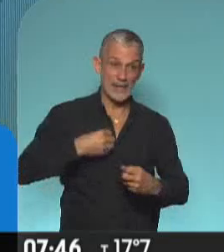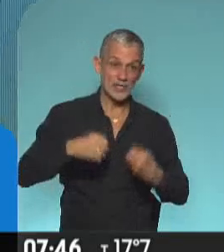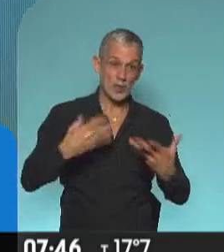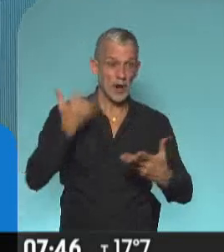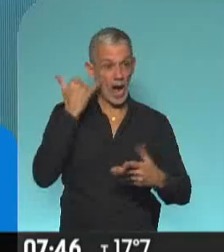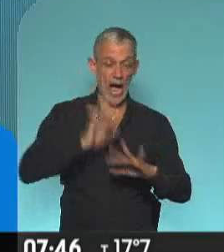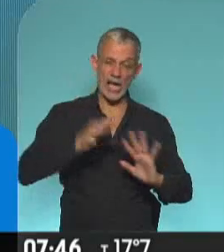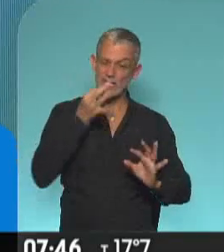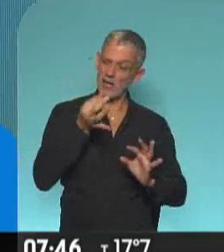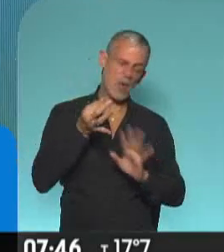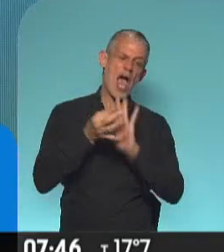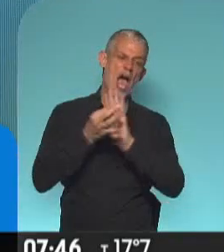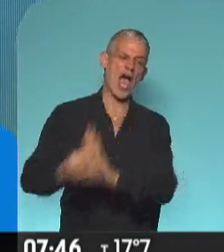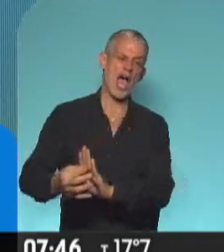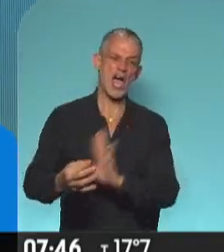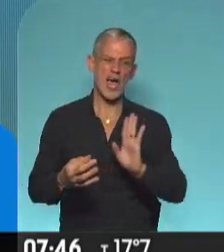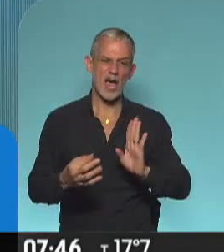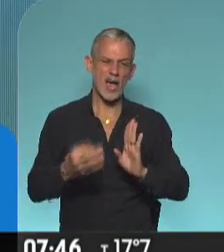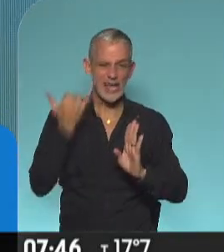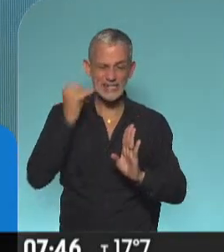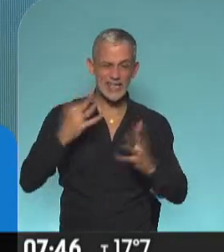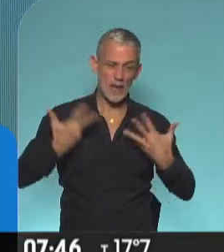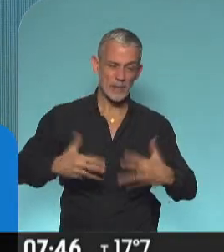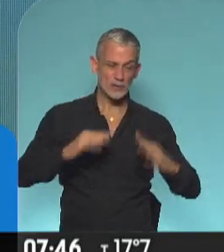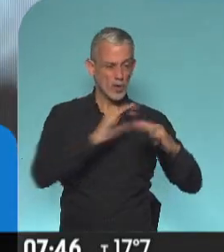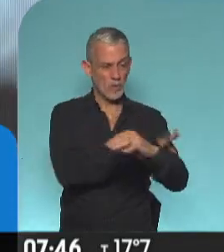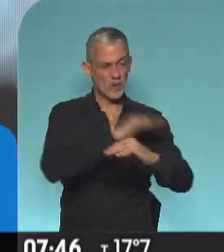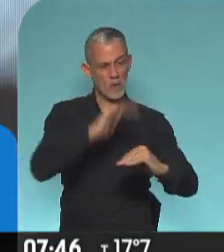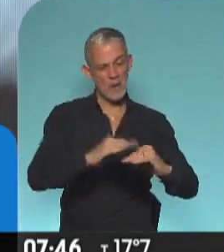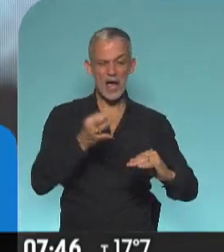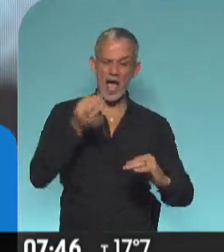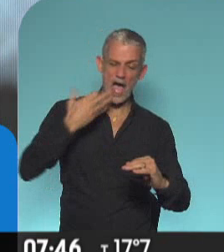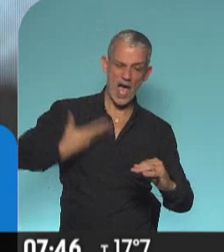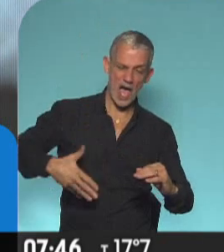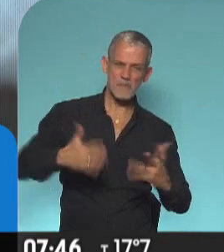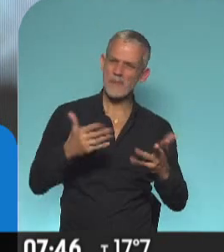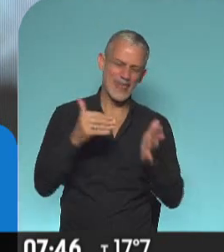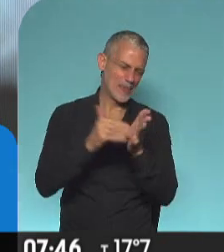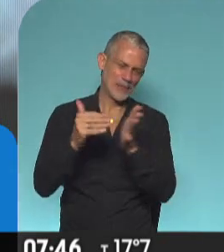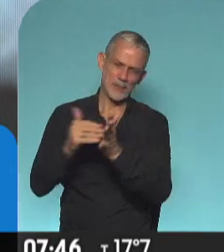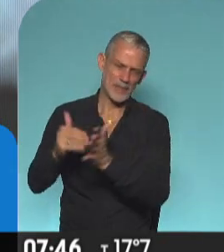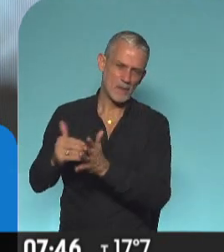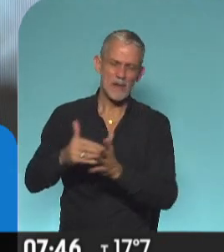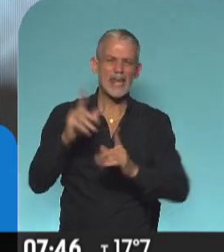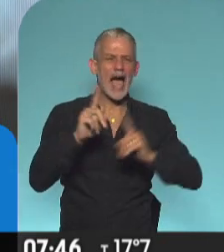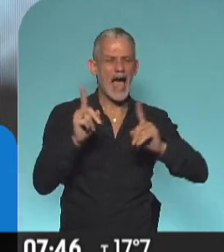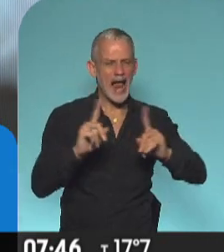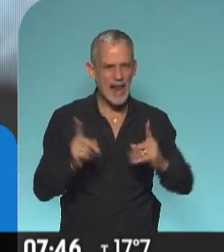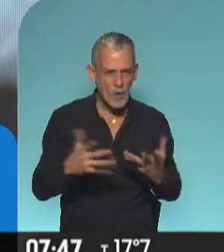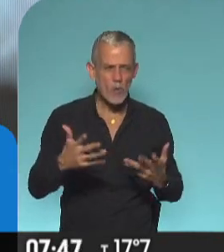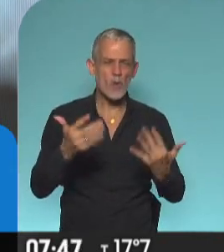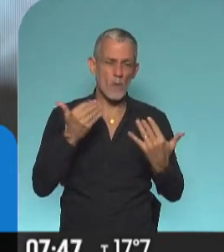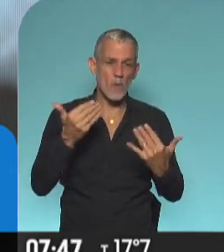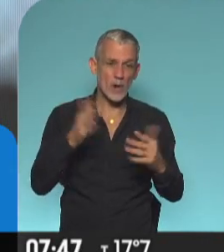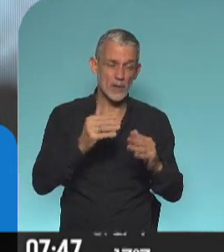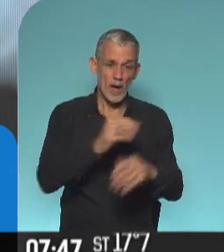día siguiente, me tomo la presión. ¿Se normalizó? Hoy no lo tomo. Bueno, eso dependerá de cada caso, porque hay casos muy particulares en los cuales por